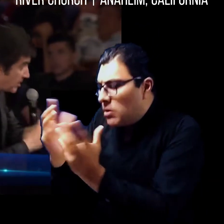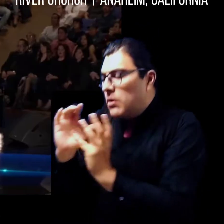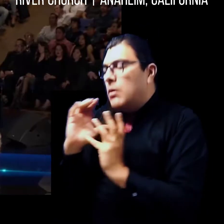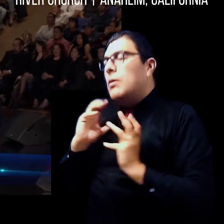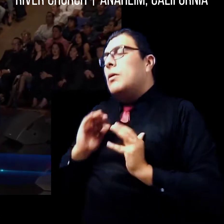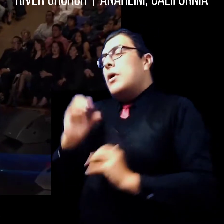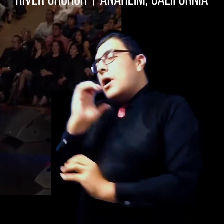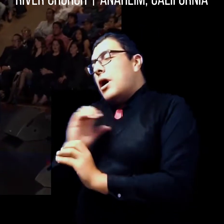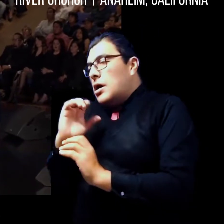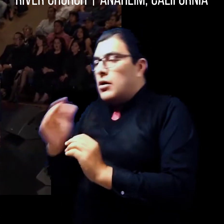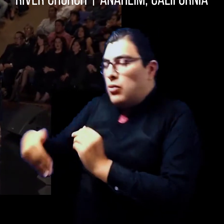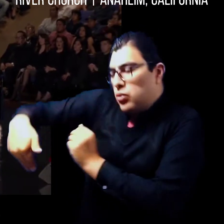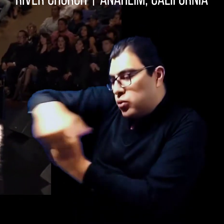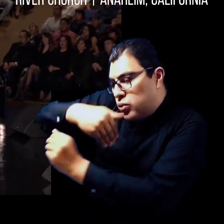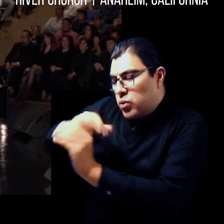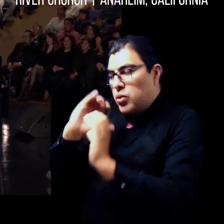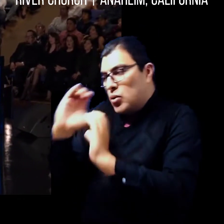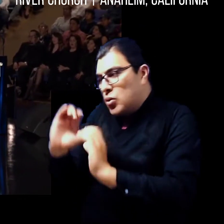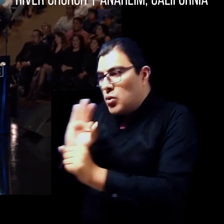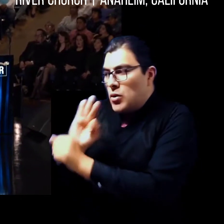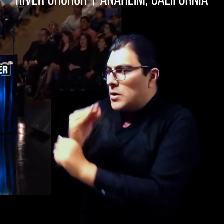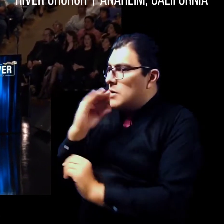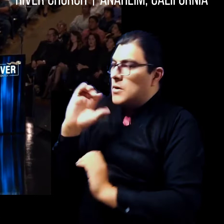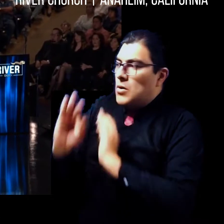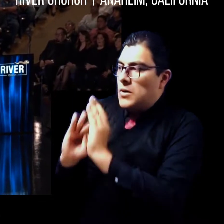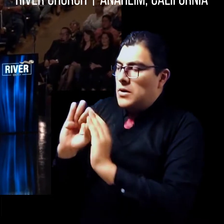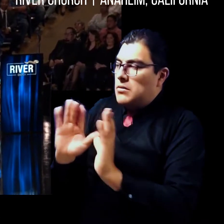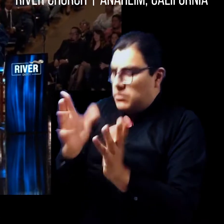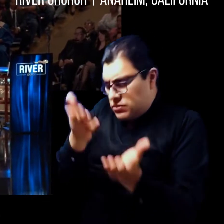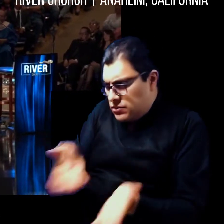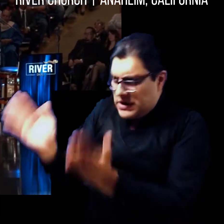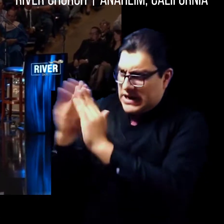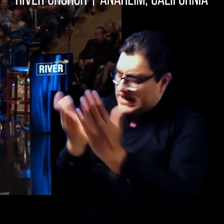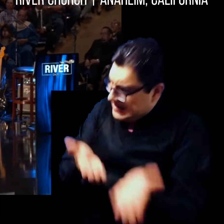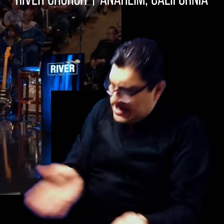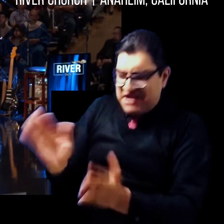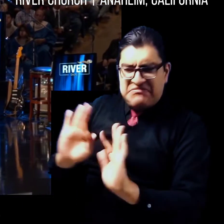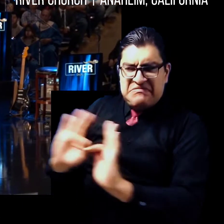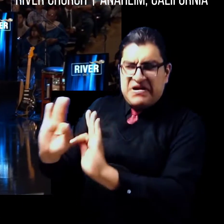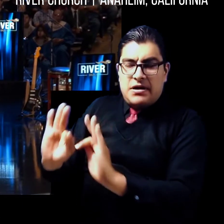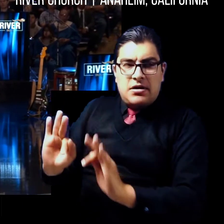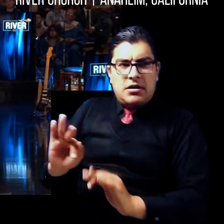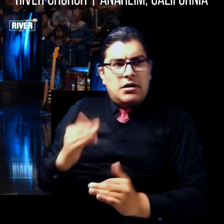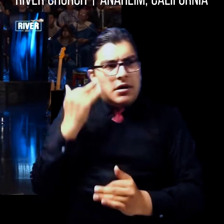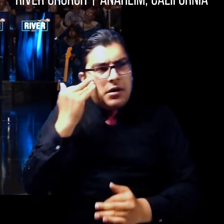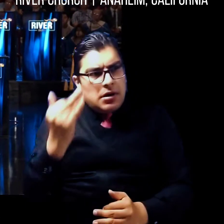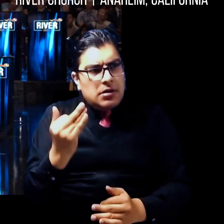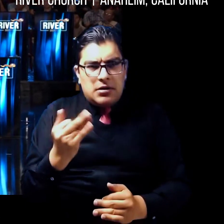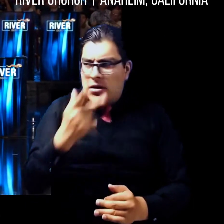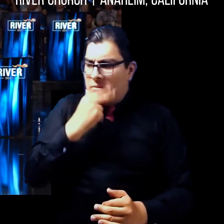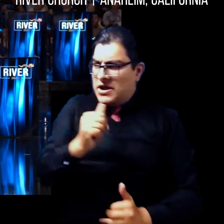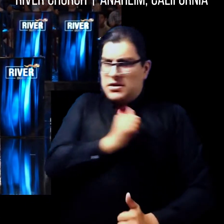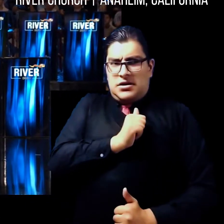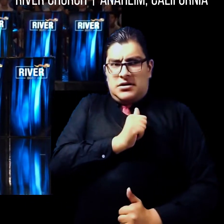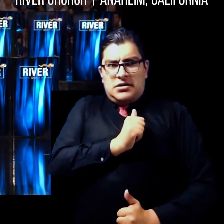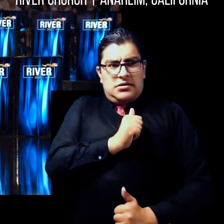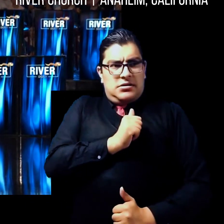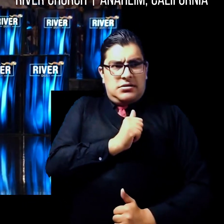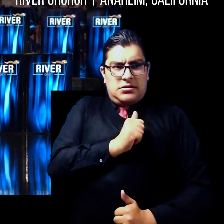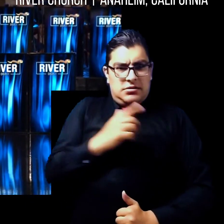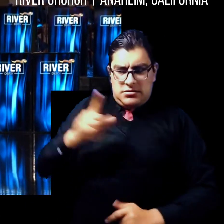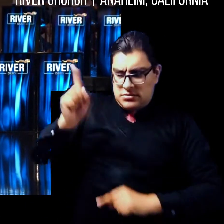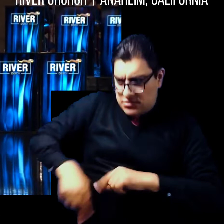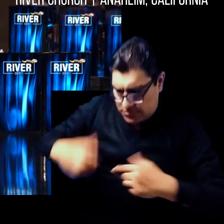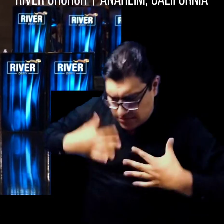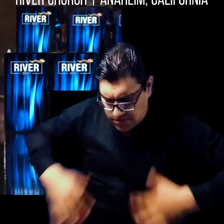como le prometieron, lo envuelven en mantas y lo dejan regresar a casa. Pero no tardó mucho tiempo en que el centurión empieza a quitarse su